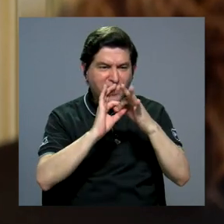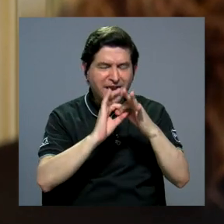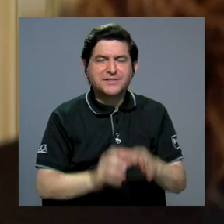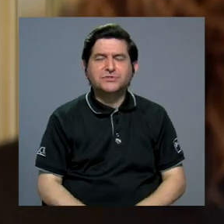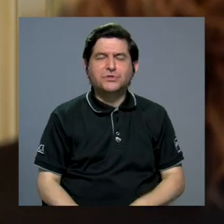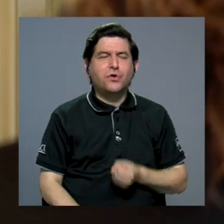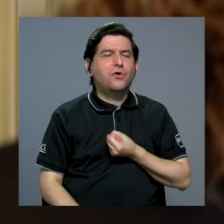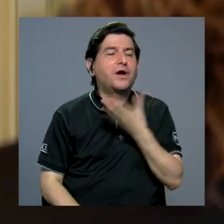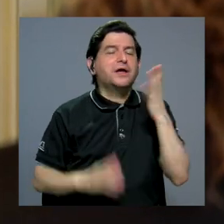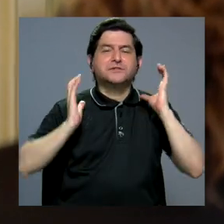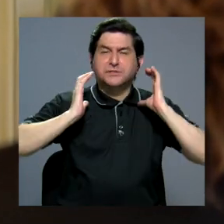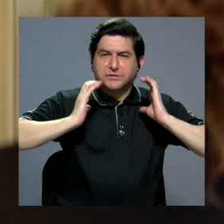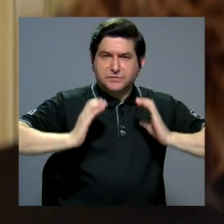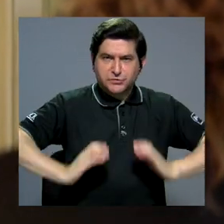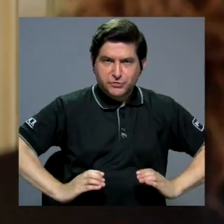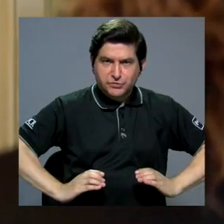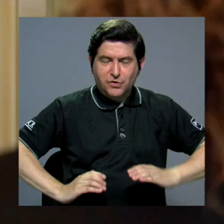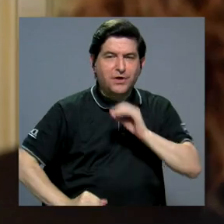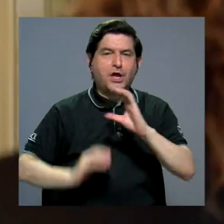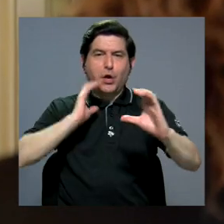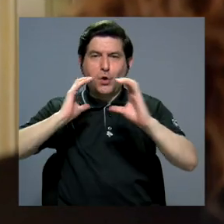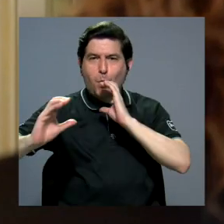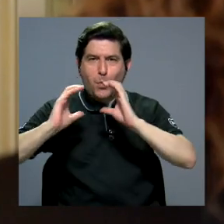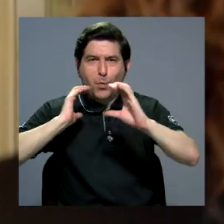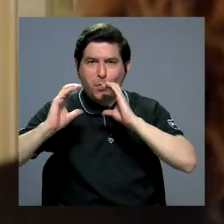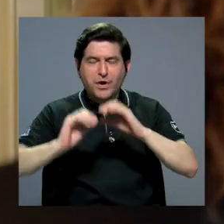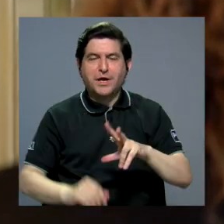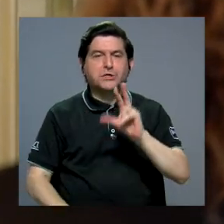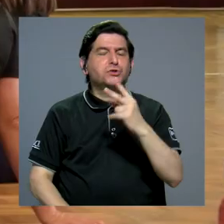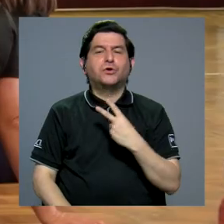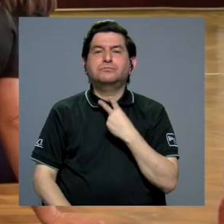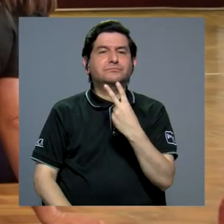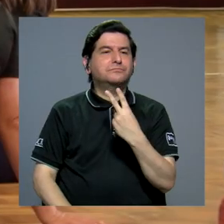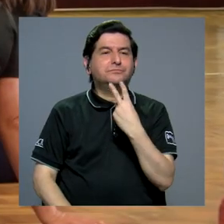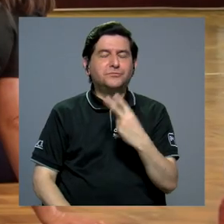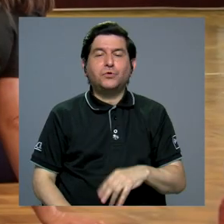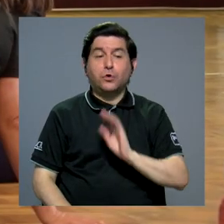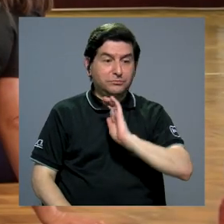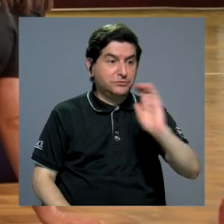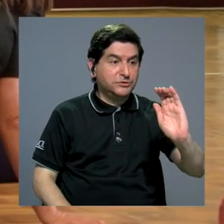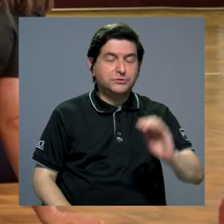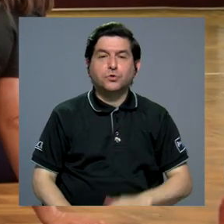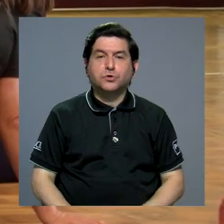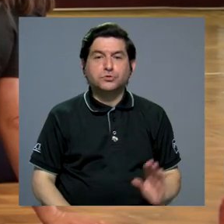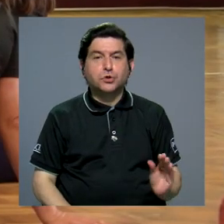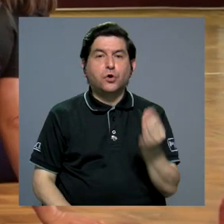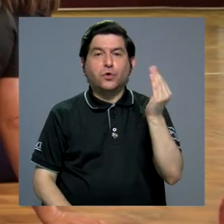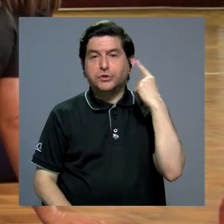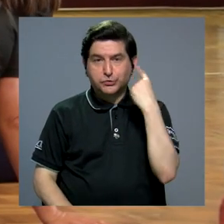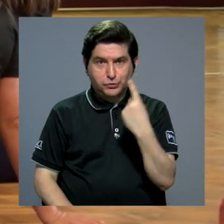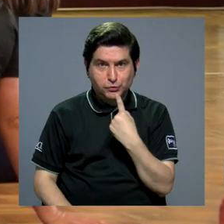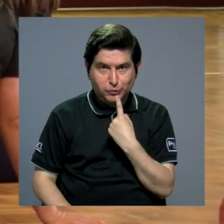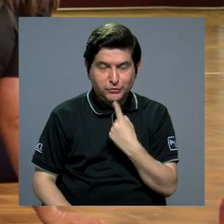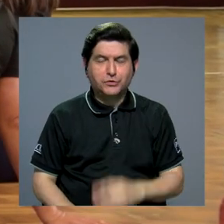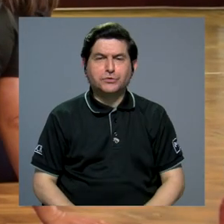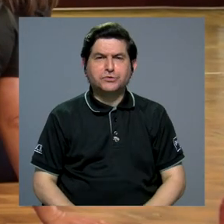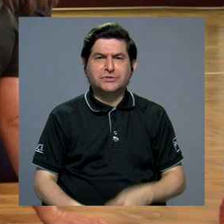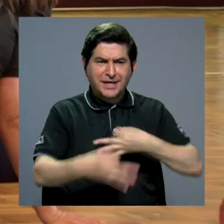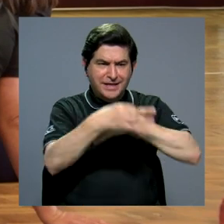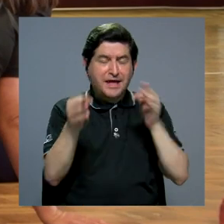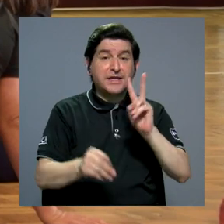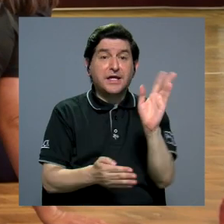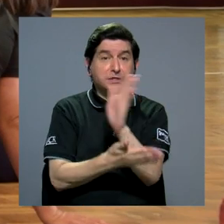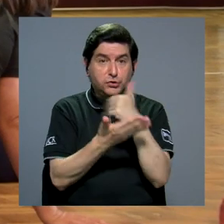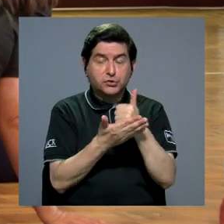la expresión corporal y la comunicación no verbal de los chicos, de la población sorda. Los talleres consisten